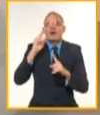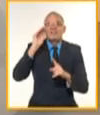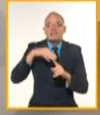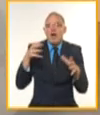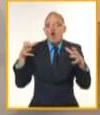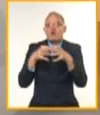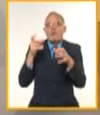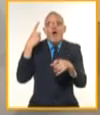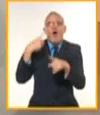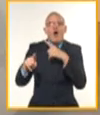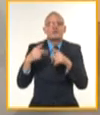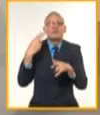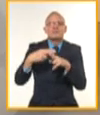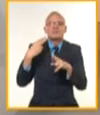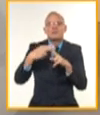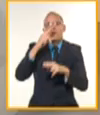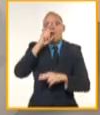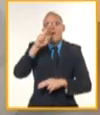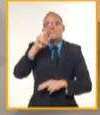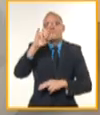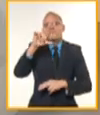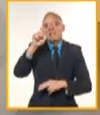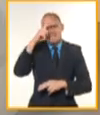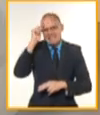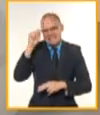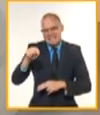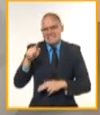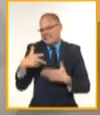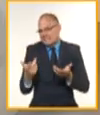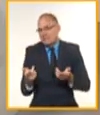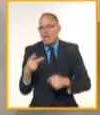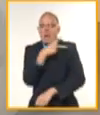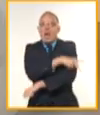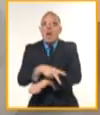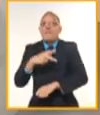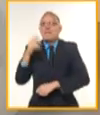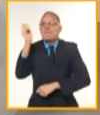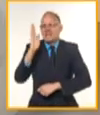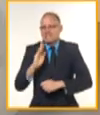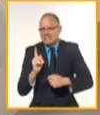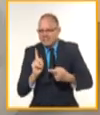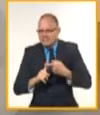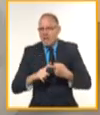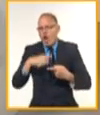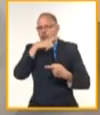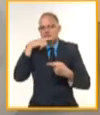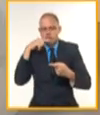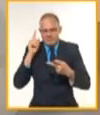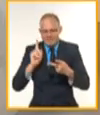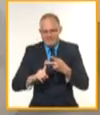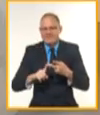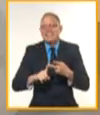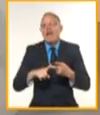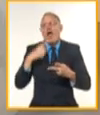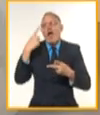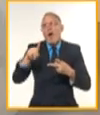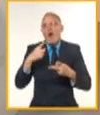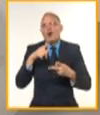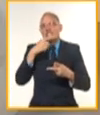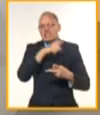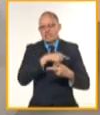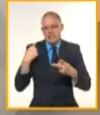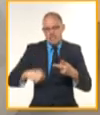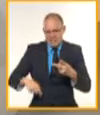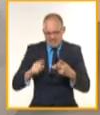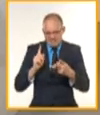cual pertenece Brasil, que por cierto este año es precisamente el año en que va a asumir la presidencia en la próxima. Que Lula ha dicho, por